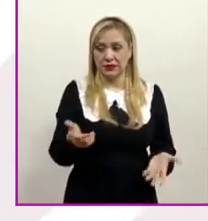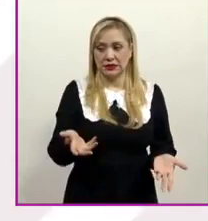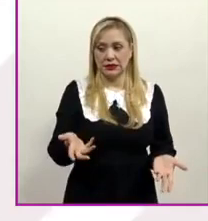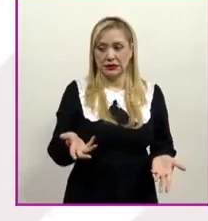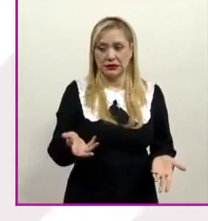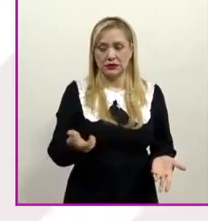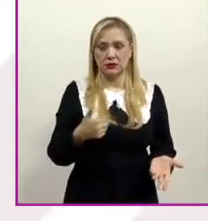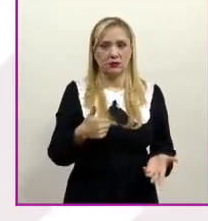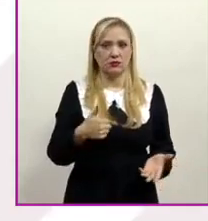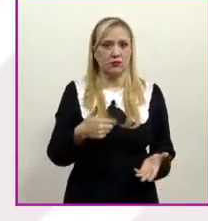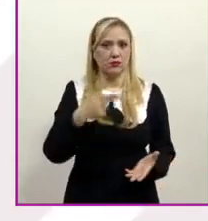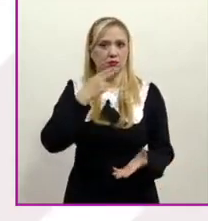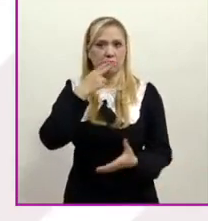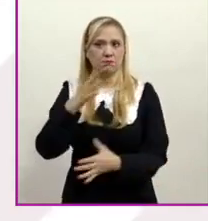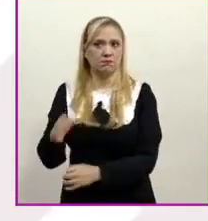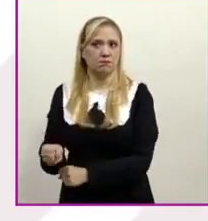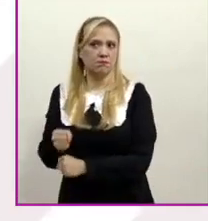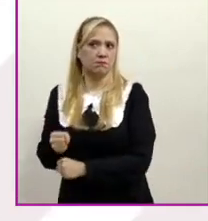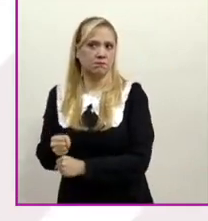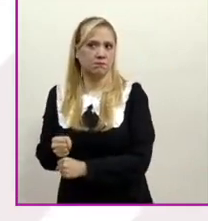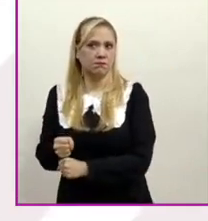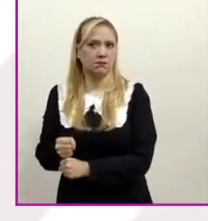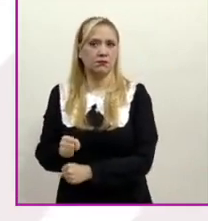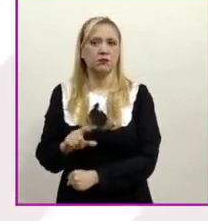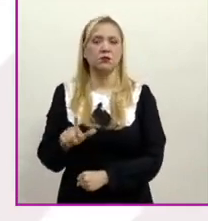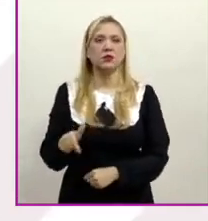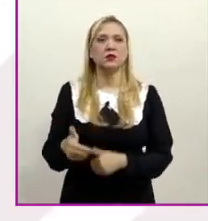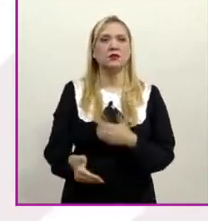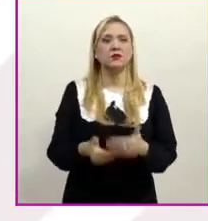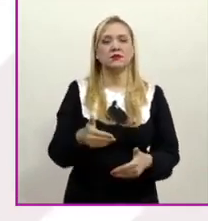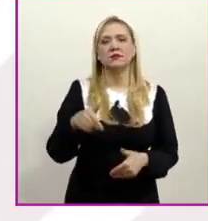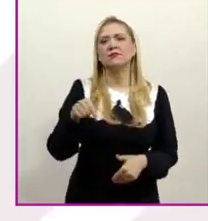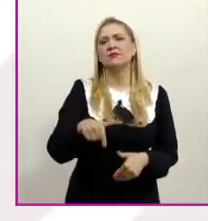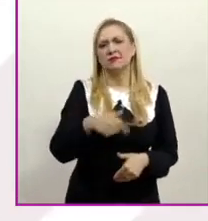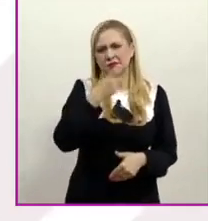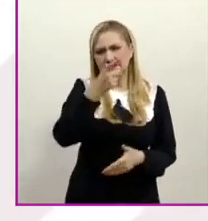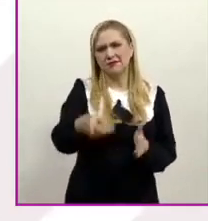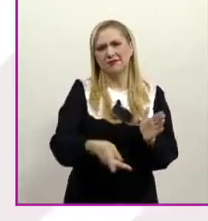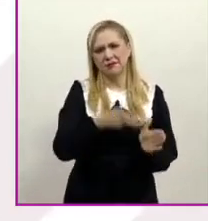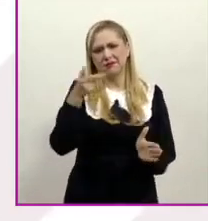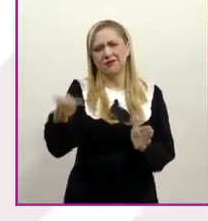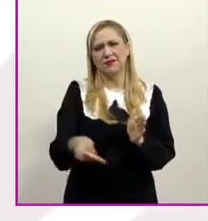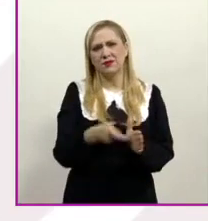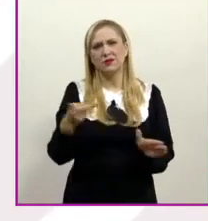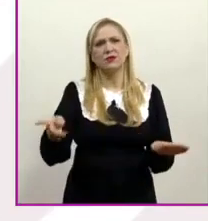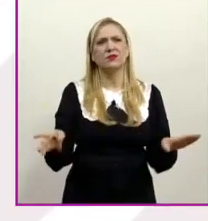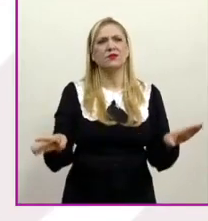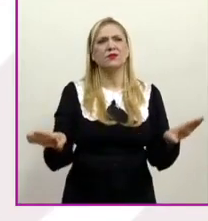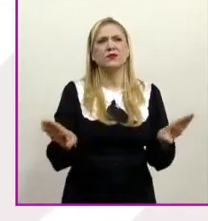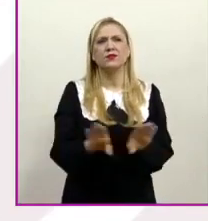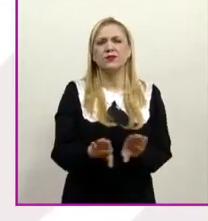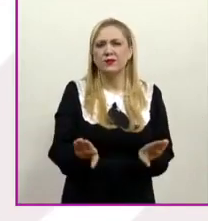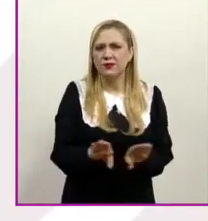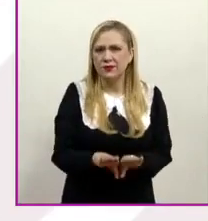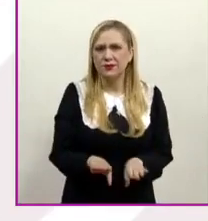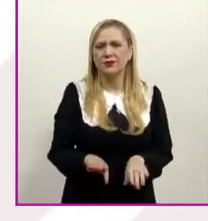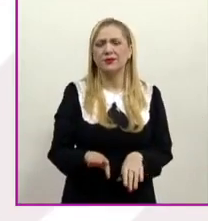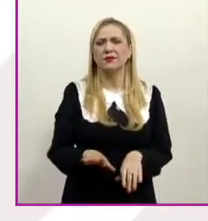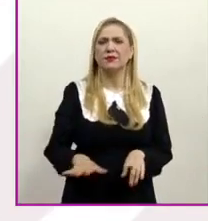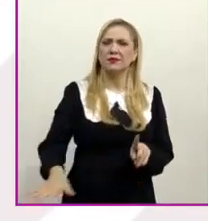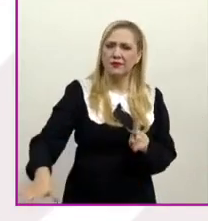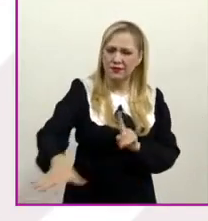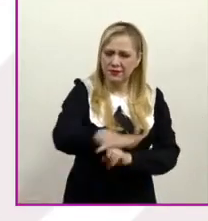a soltar, ¿no? Pero al final del día, pues en este programa lo hemos estado repitiendo, ¿no? Cómo el tener una